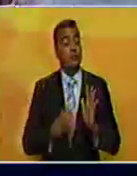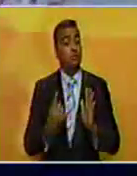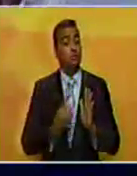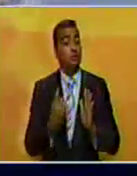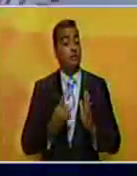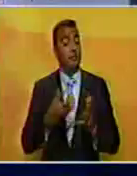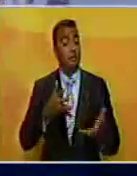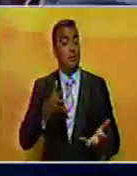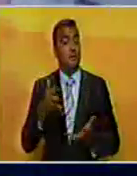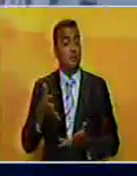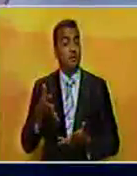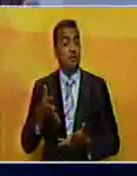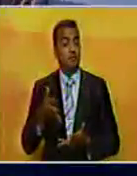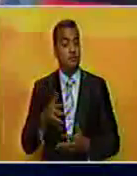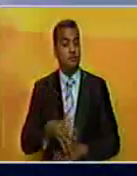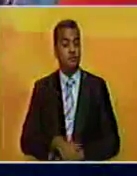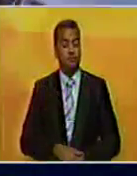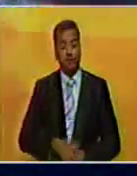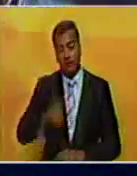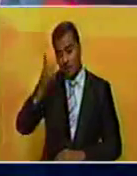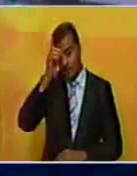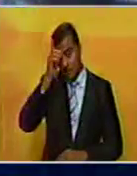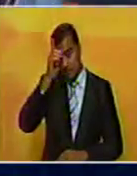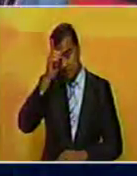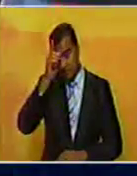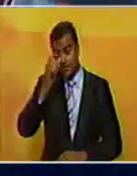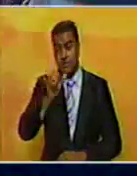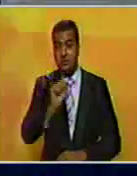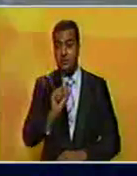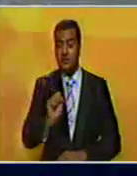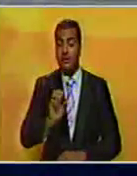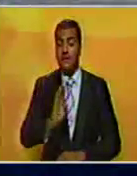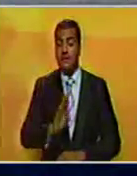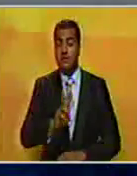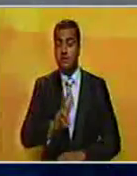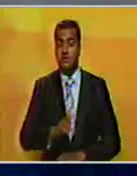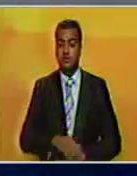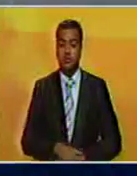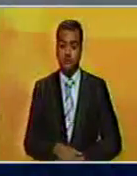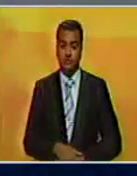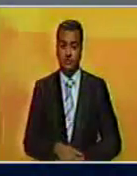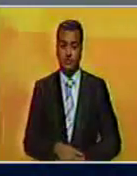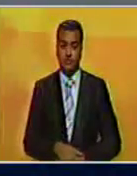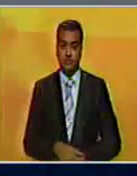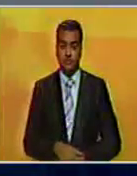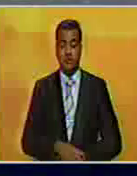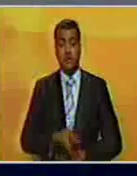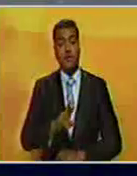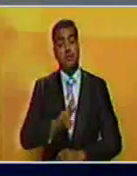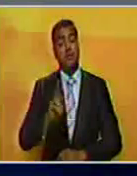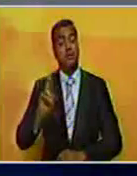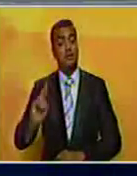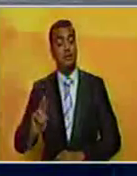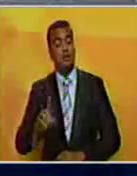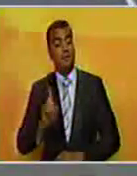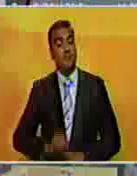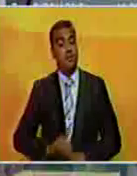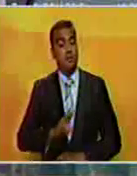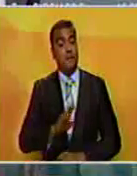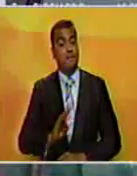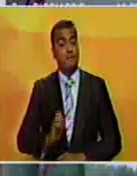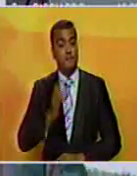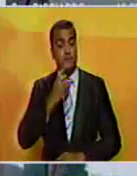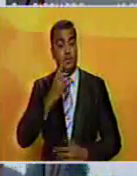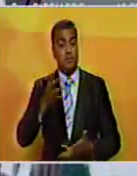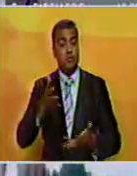en el campeonato de pilotos del alemán Sebastian Vettel, quien finalizó segundo. El australiano Daniel Ricciardo de la Red Bull completó